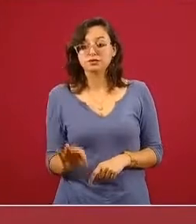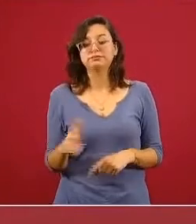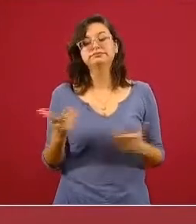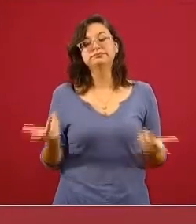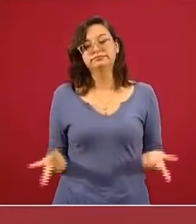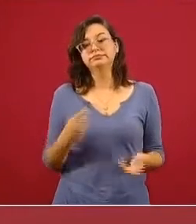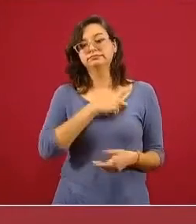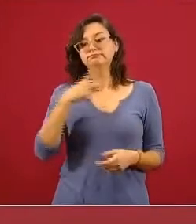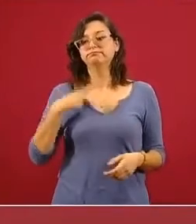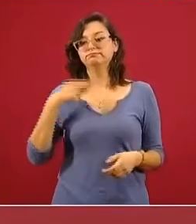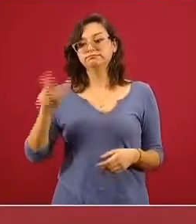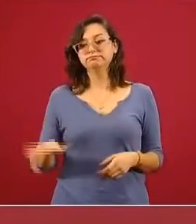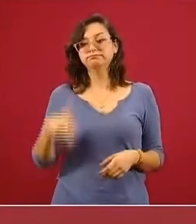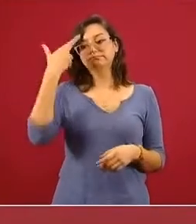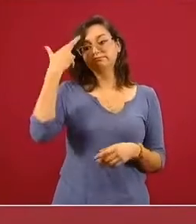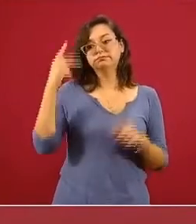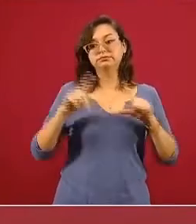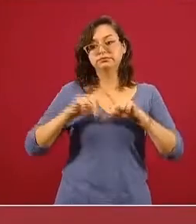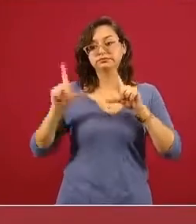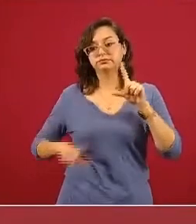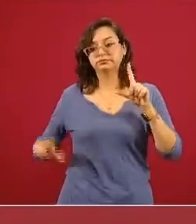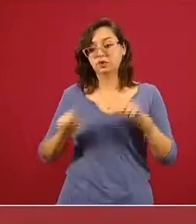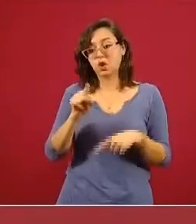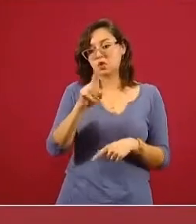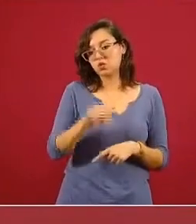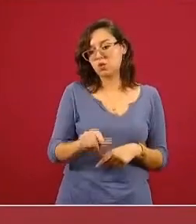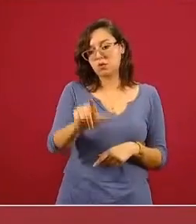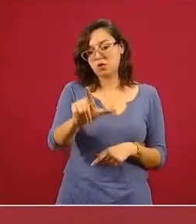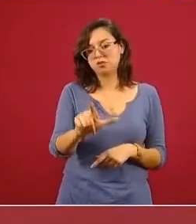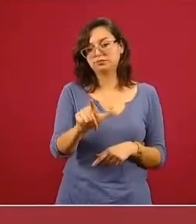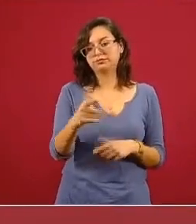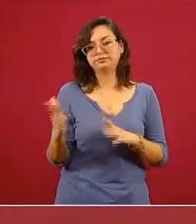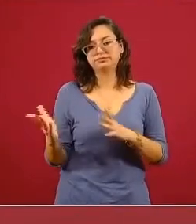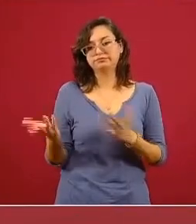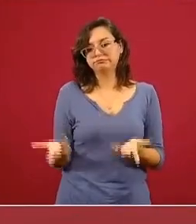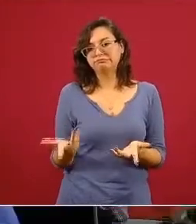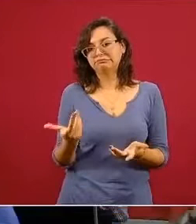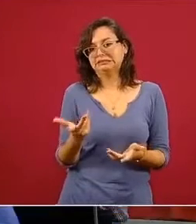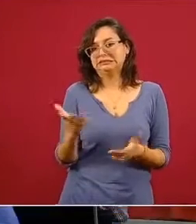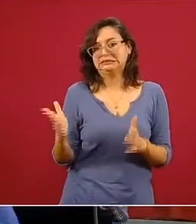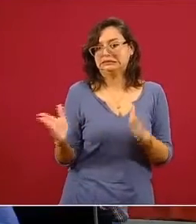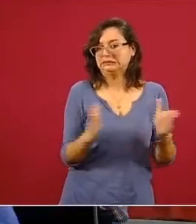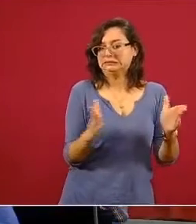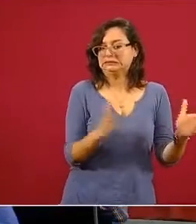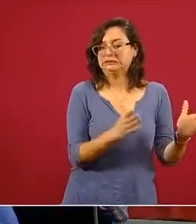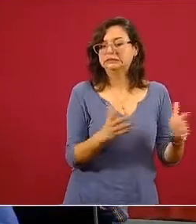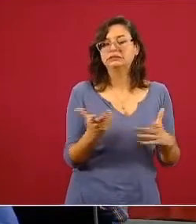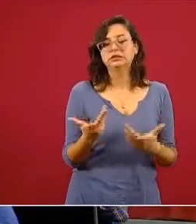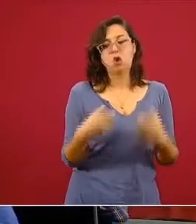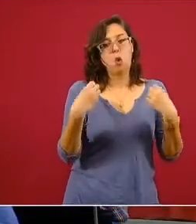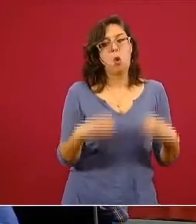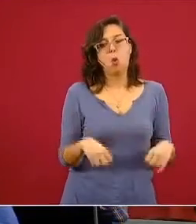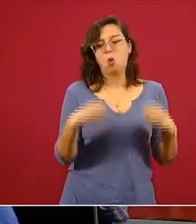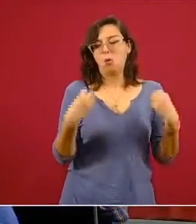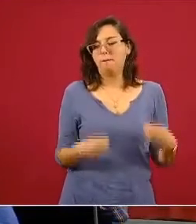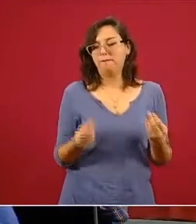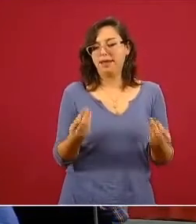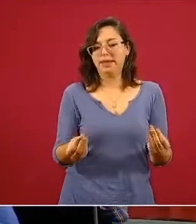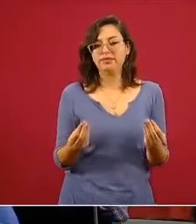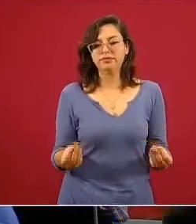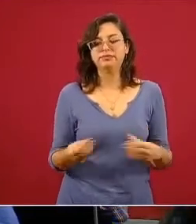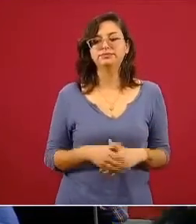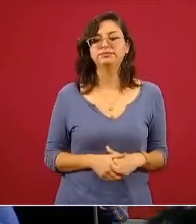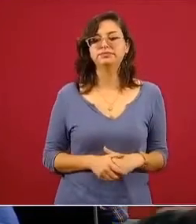si recordamos de la gráfica nacional, precisamente Nuevo León es de los que está en los primeros lugares de ocupación a nivel